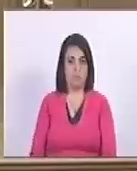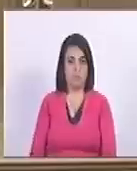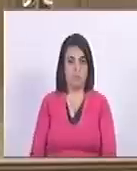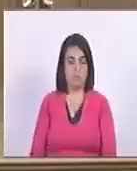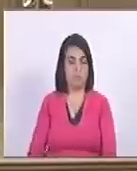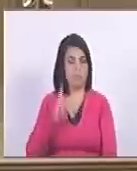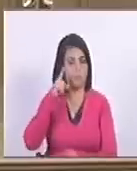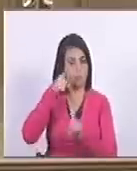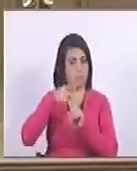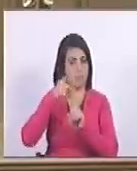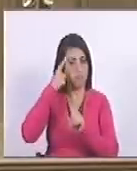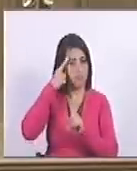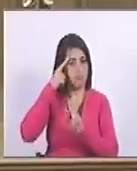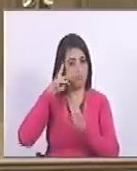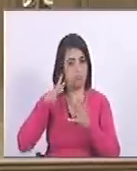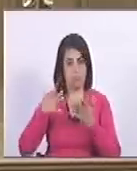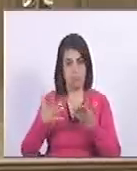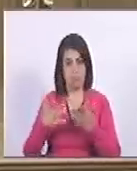El motivo aparente: